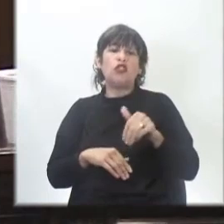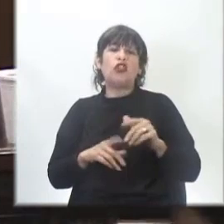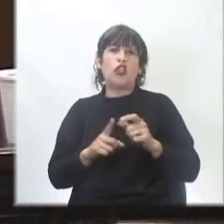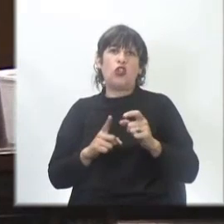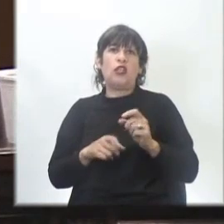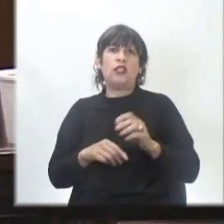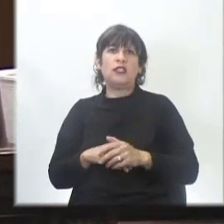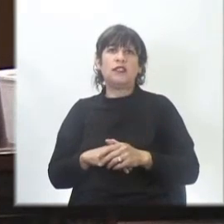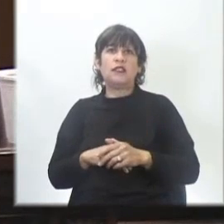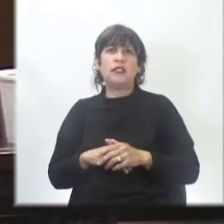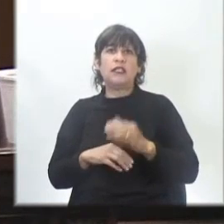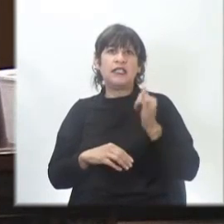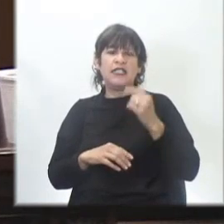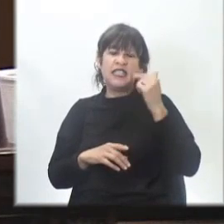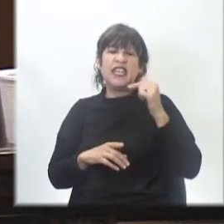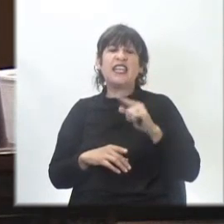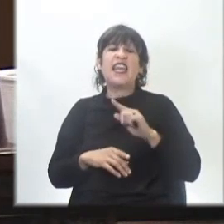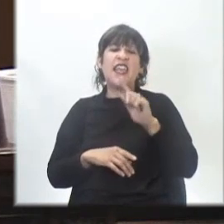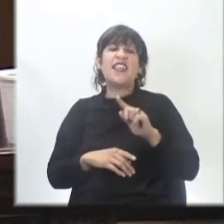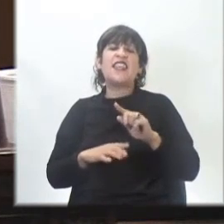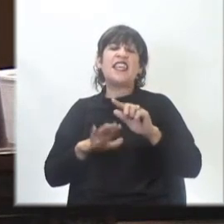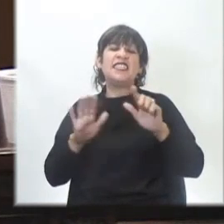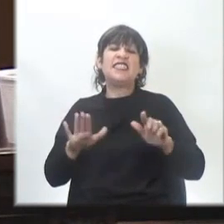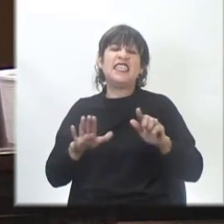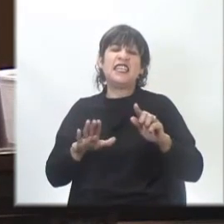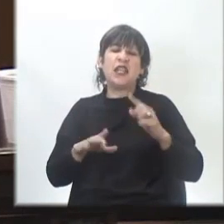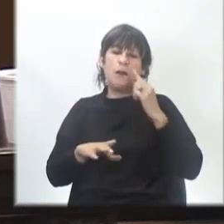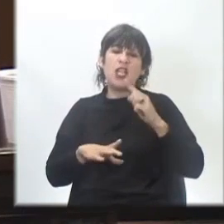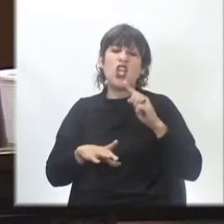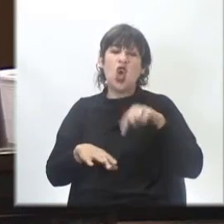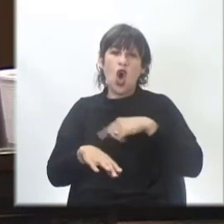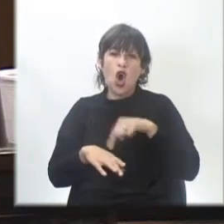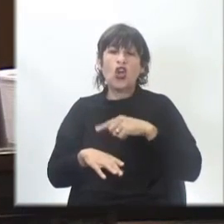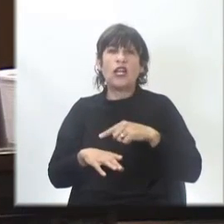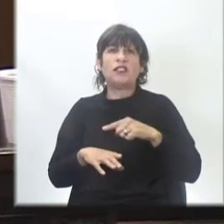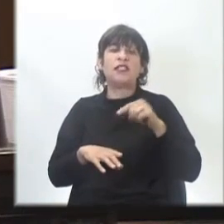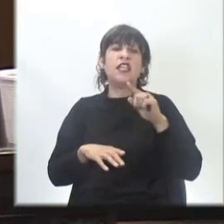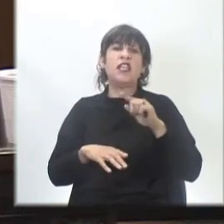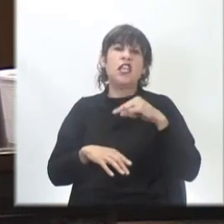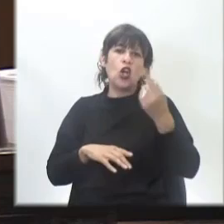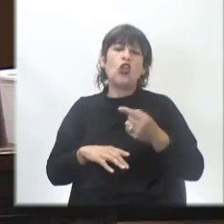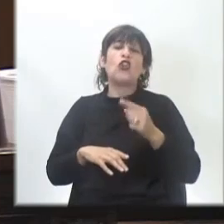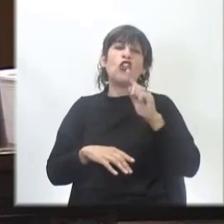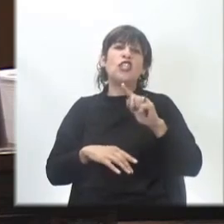Tienen un remanente de horas de 17.000 y 19.000 para cada uno de ellos.